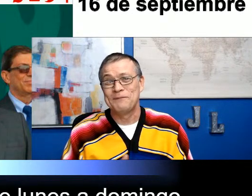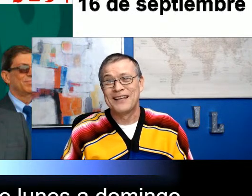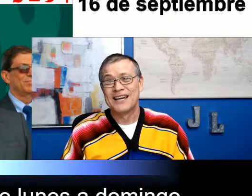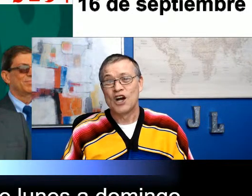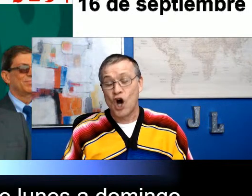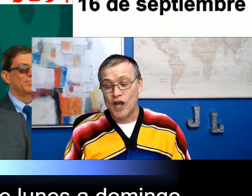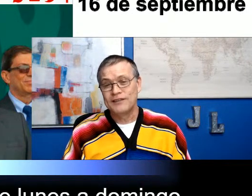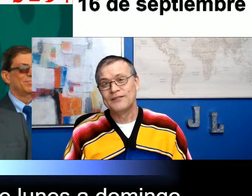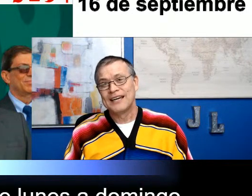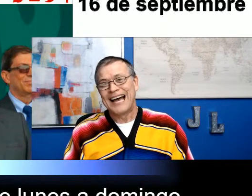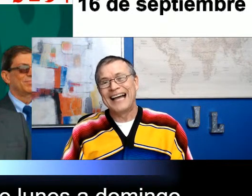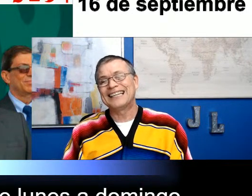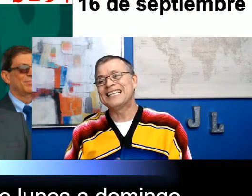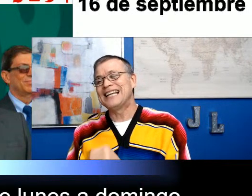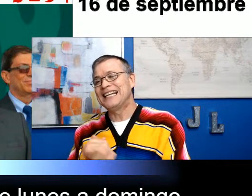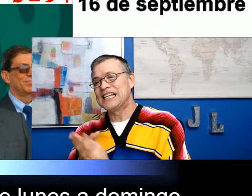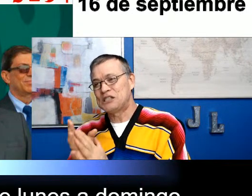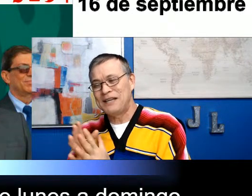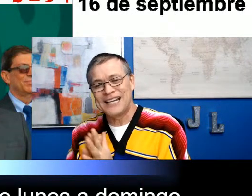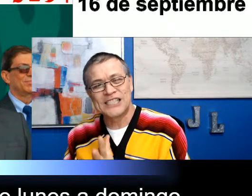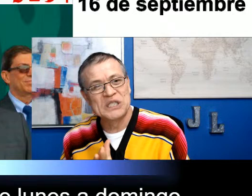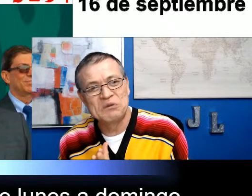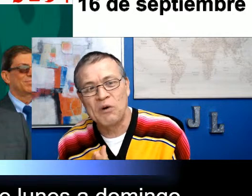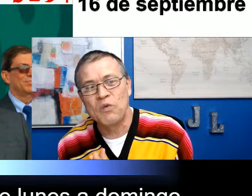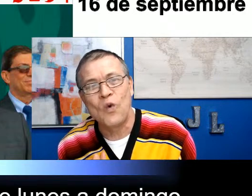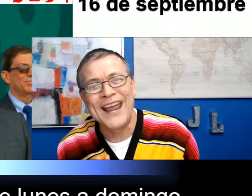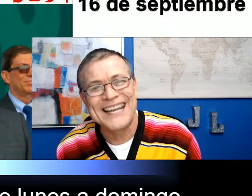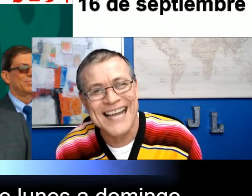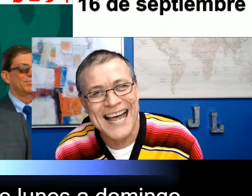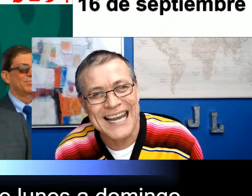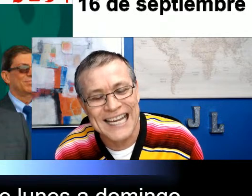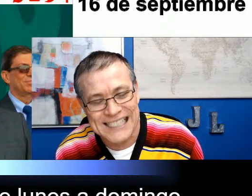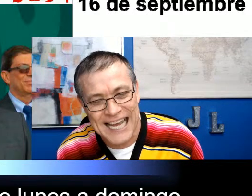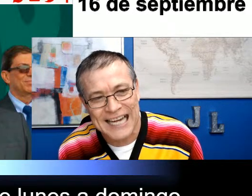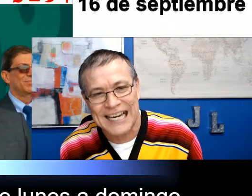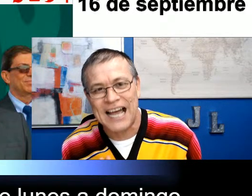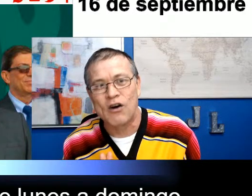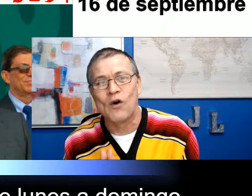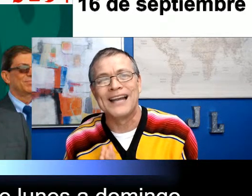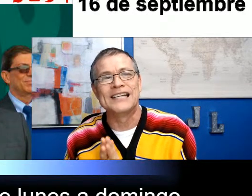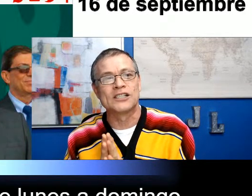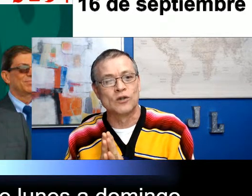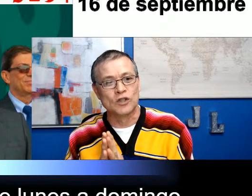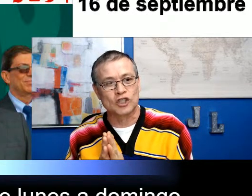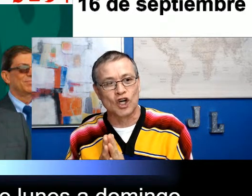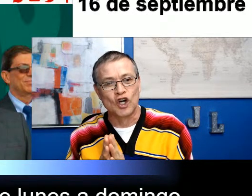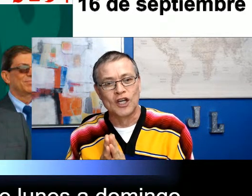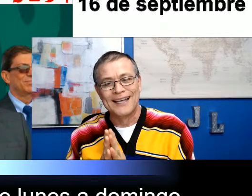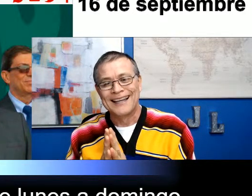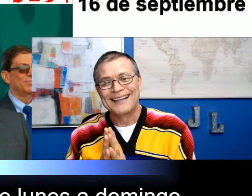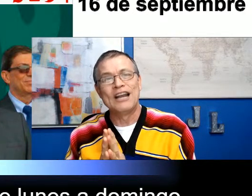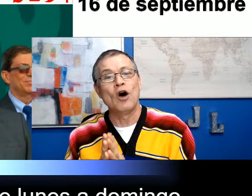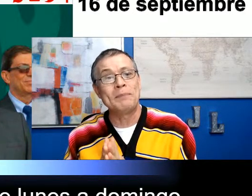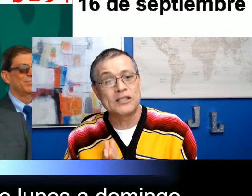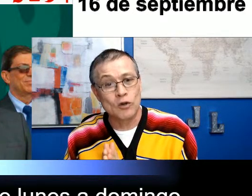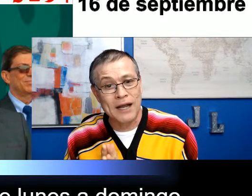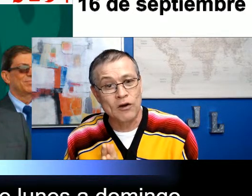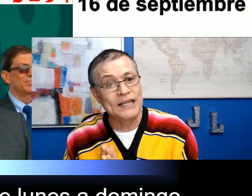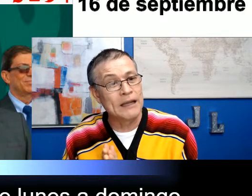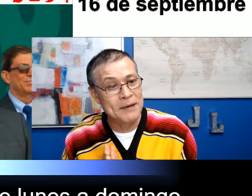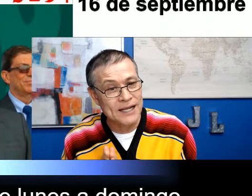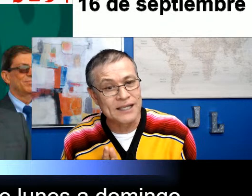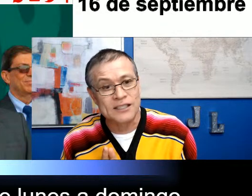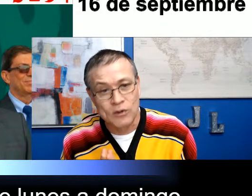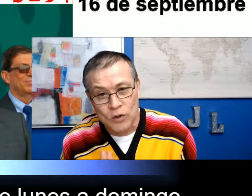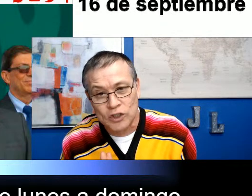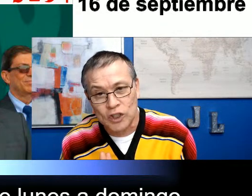anoche. Hoy, antes del desfile, estuvo buena la charla o el discurso de López Obrador